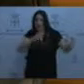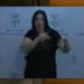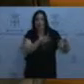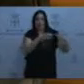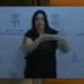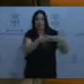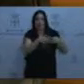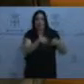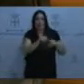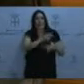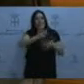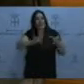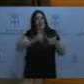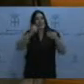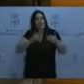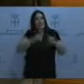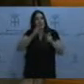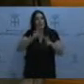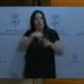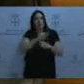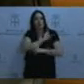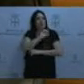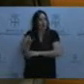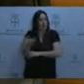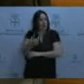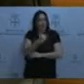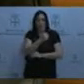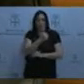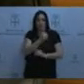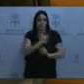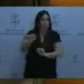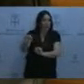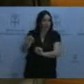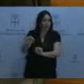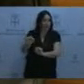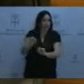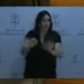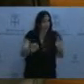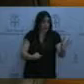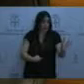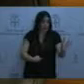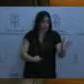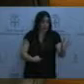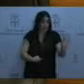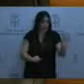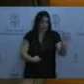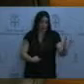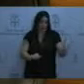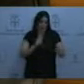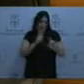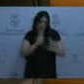la espalda a una crisis humanitaria, están dando la espalda. Sí, sí, no